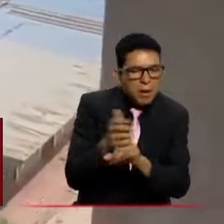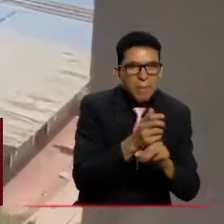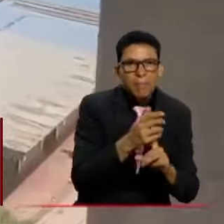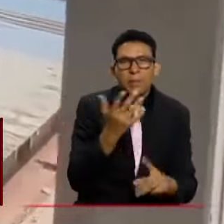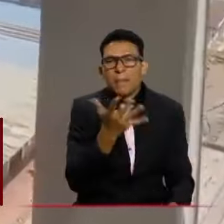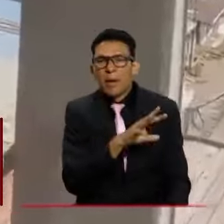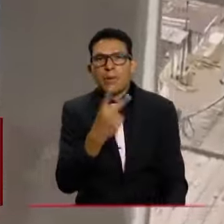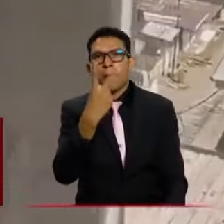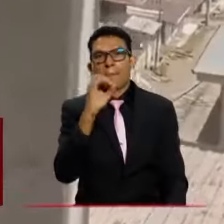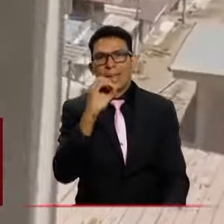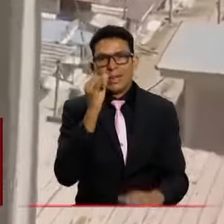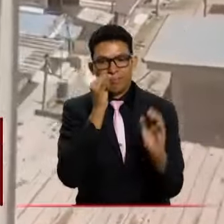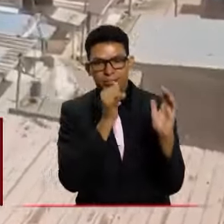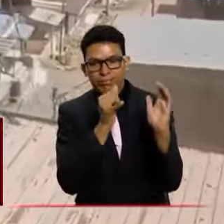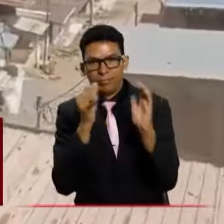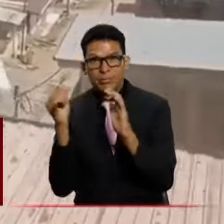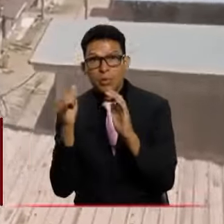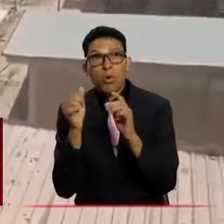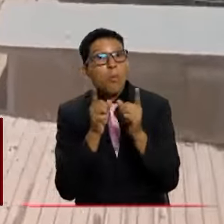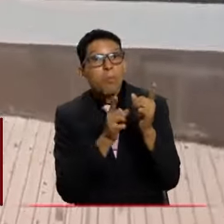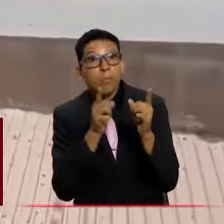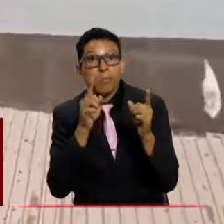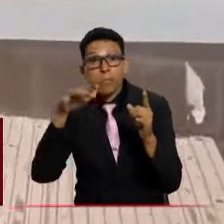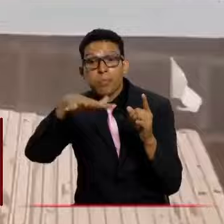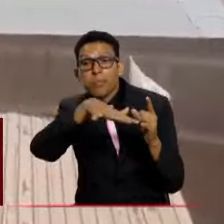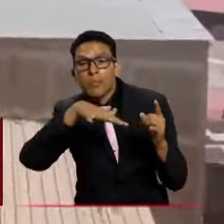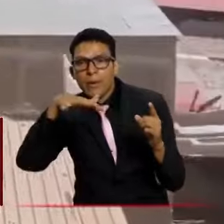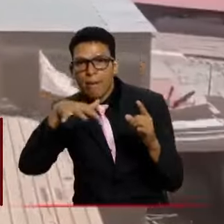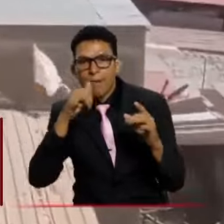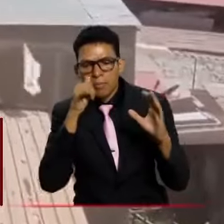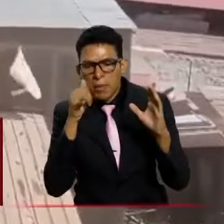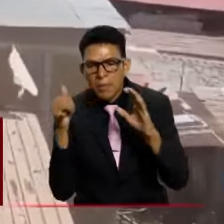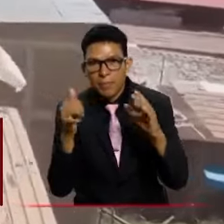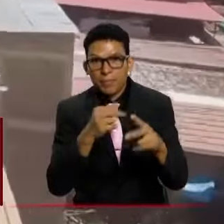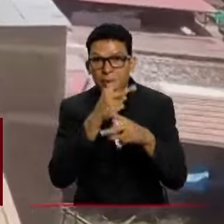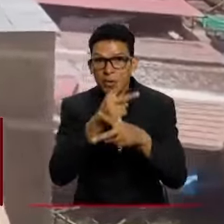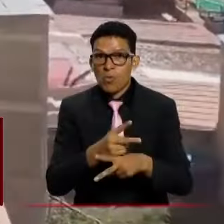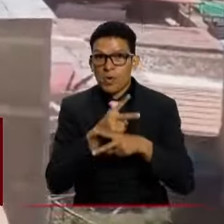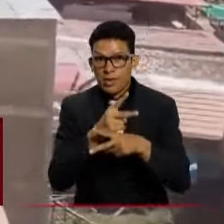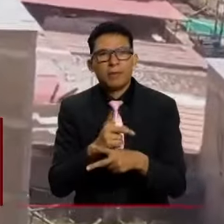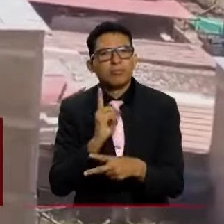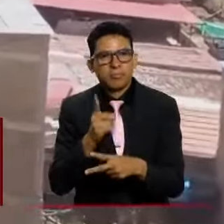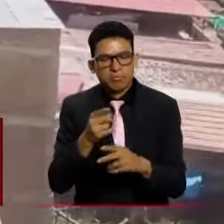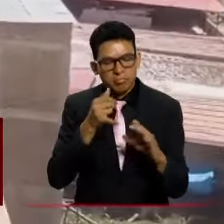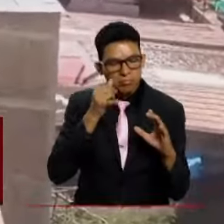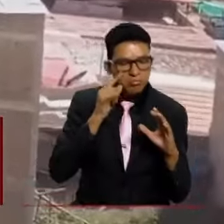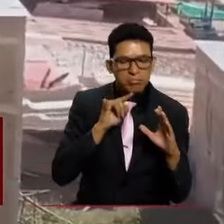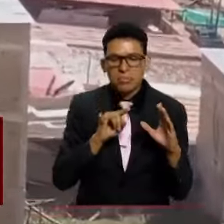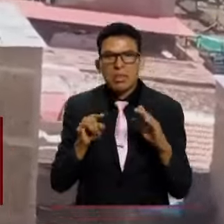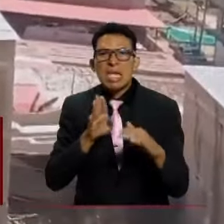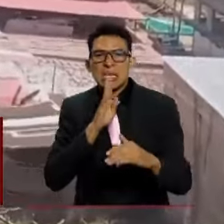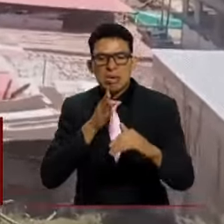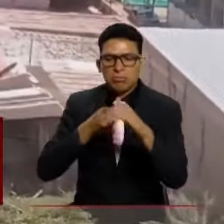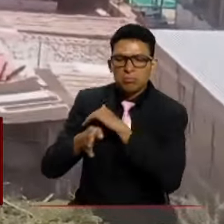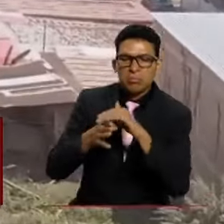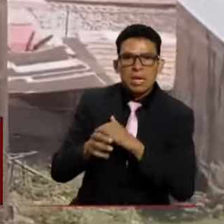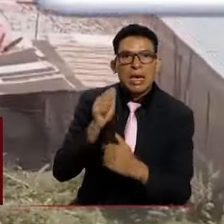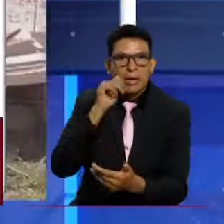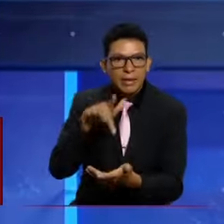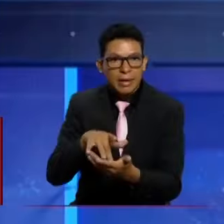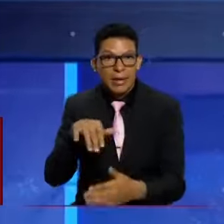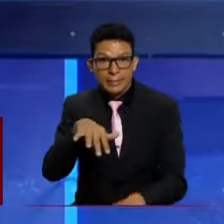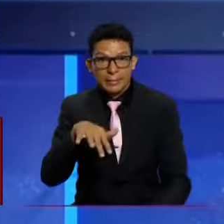20 cámaras, las cuales estaban distribuidas en todo el casco urbano, lo que le permitían saber quién entraba y quién llegaba